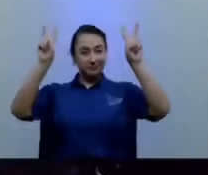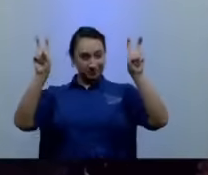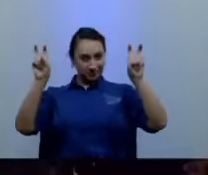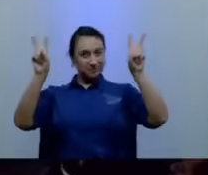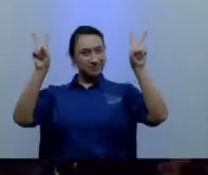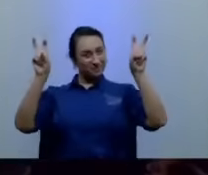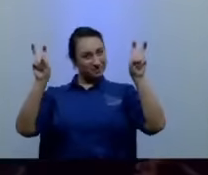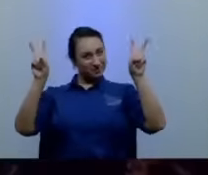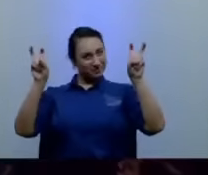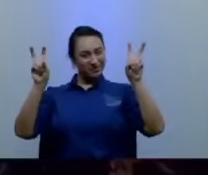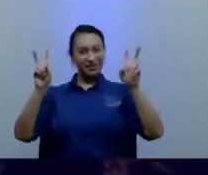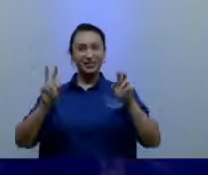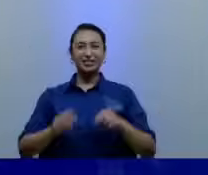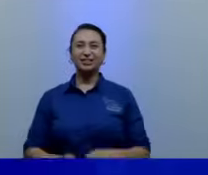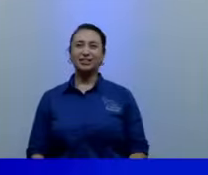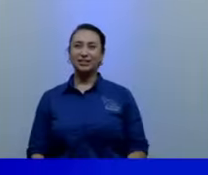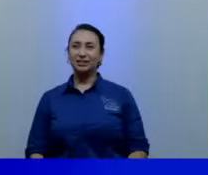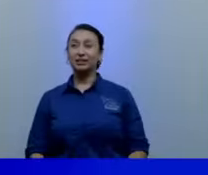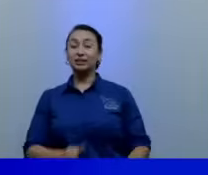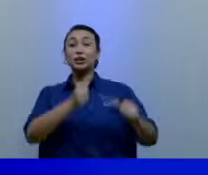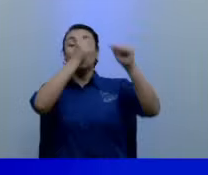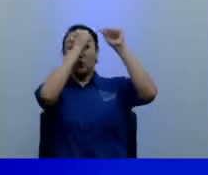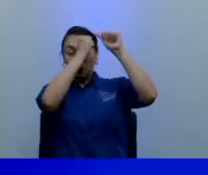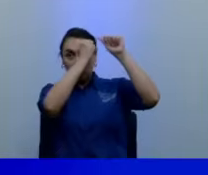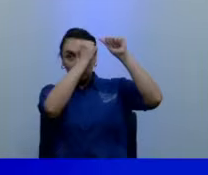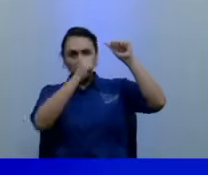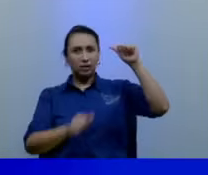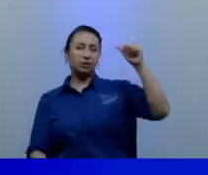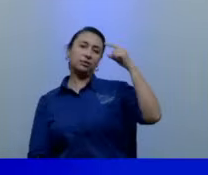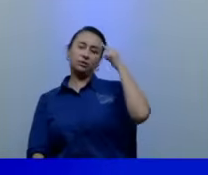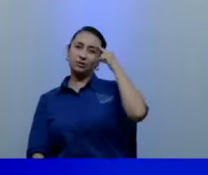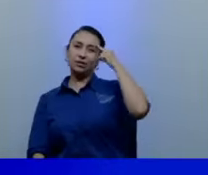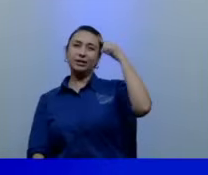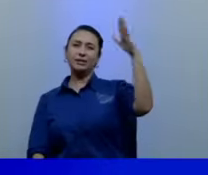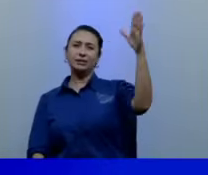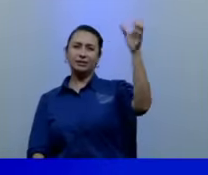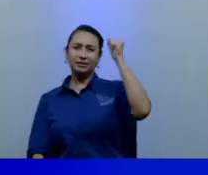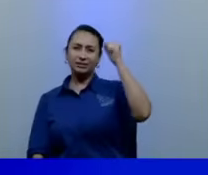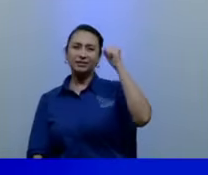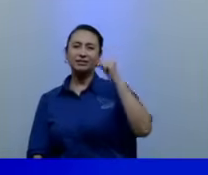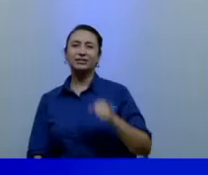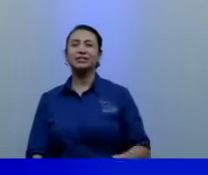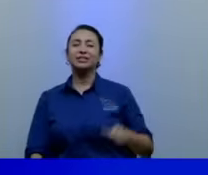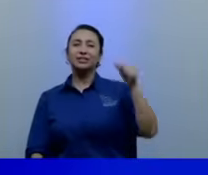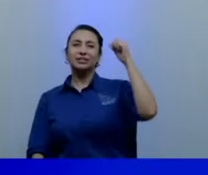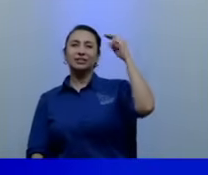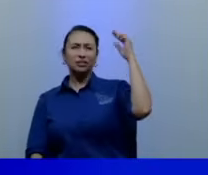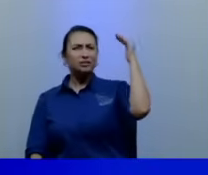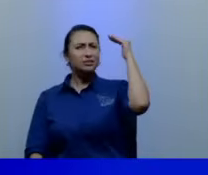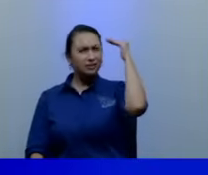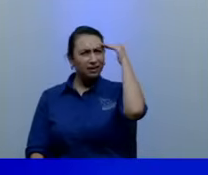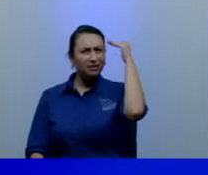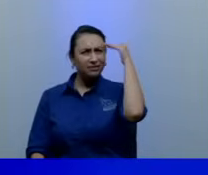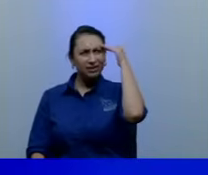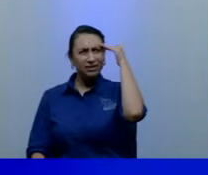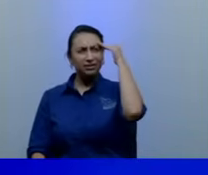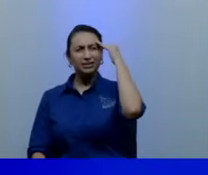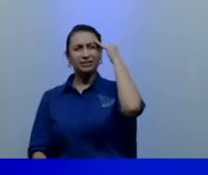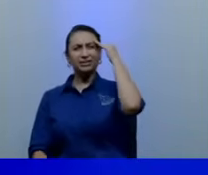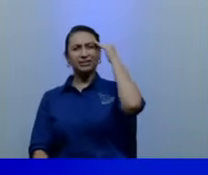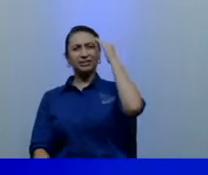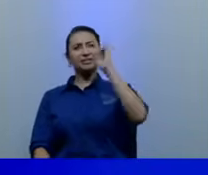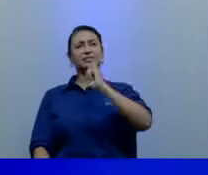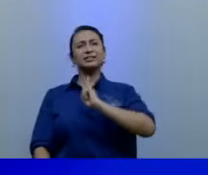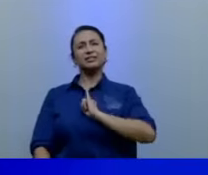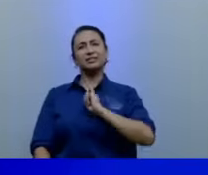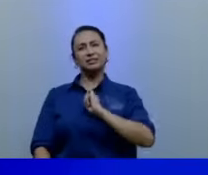con este conocer la identidad, conociendo quiénes somos, y no